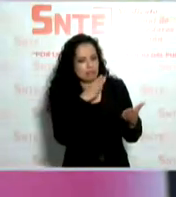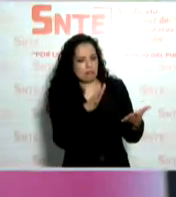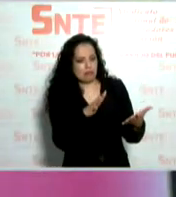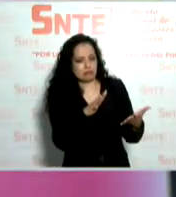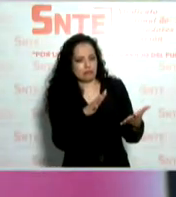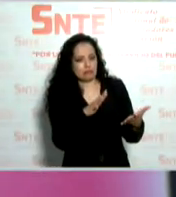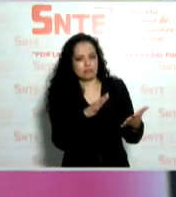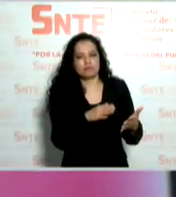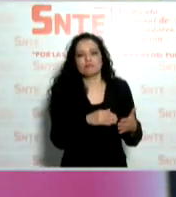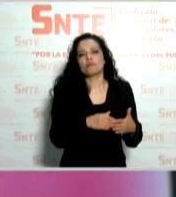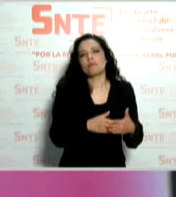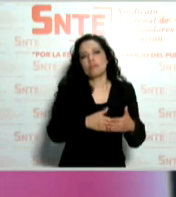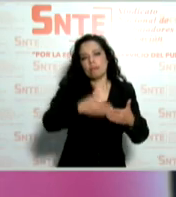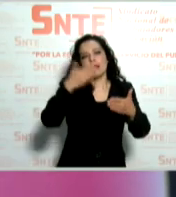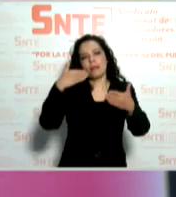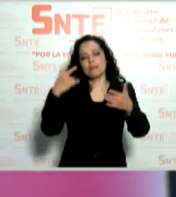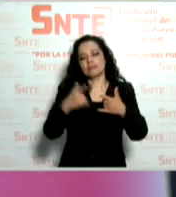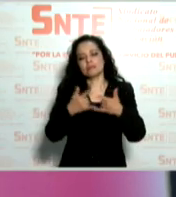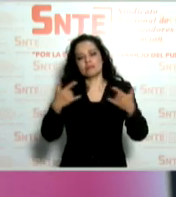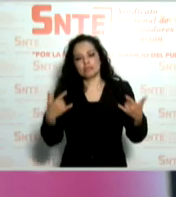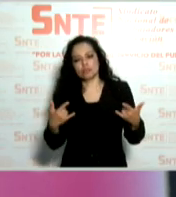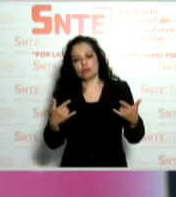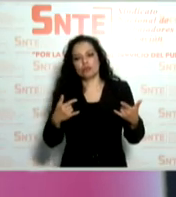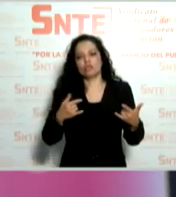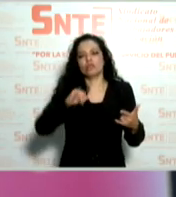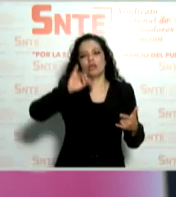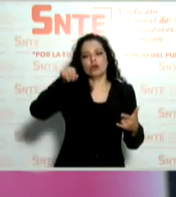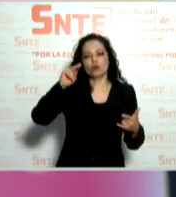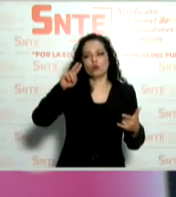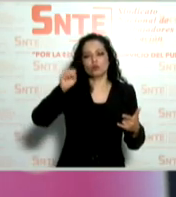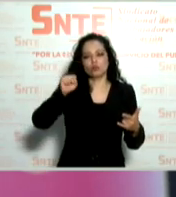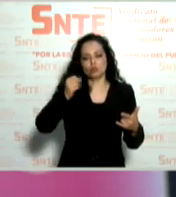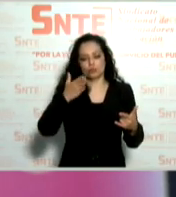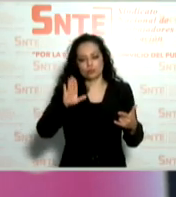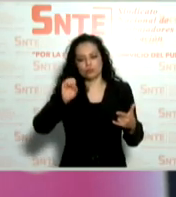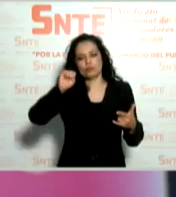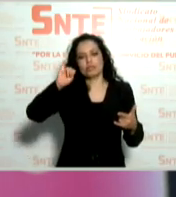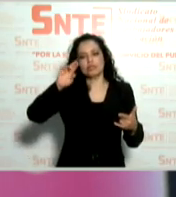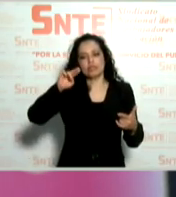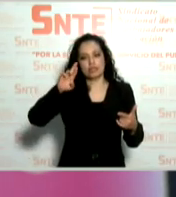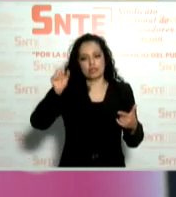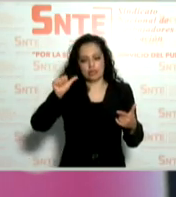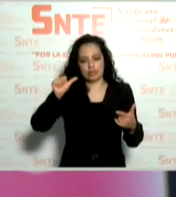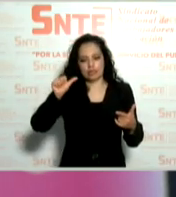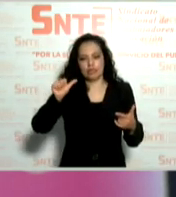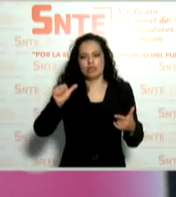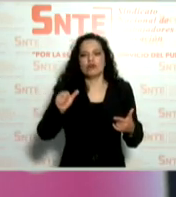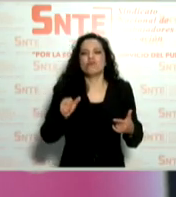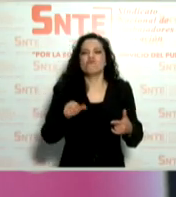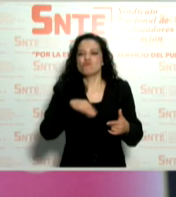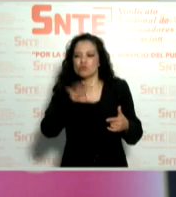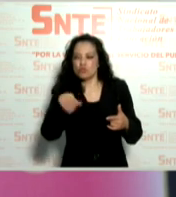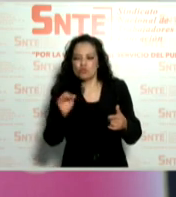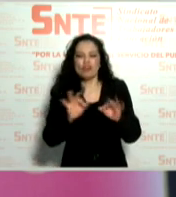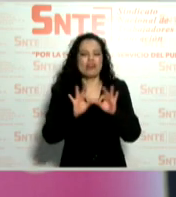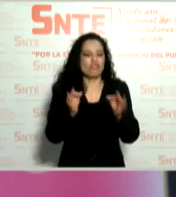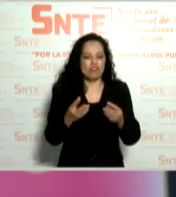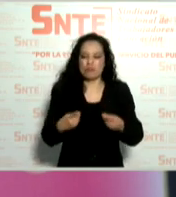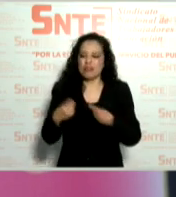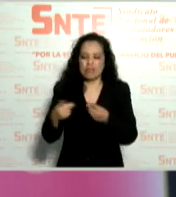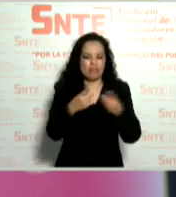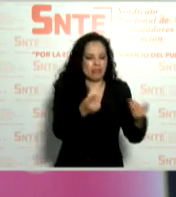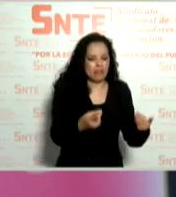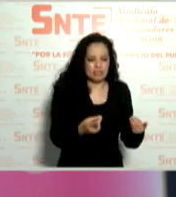Justo Sierra en 1921 hizo un intento de hacer entrega de libros de texto gratuito, pero no a todos los niños,